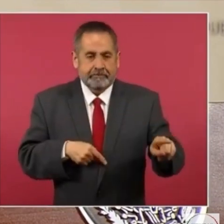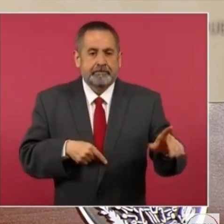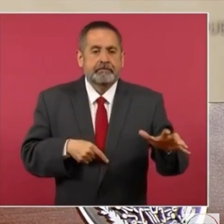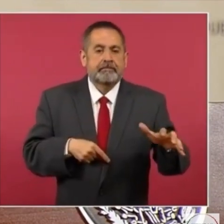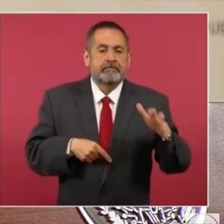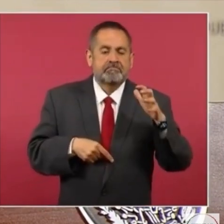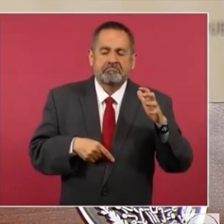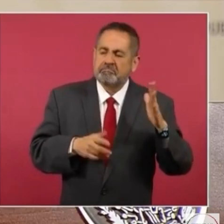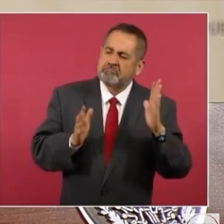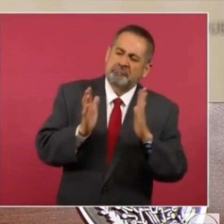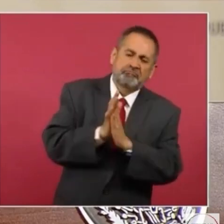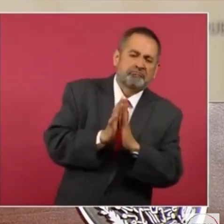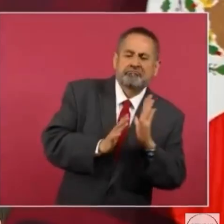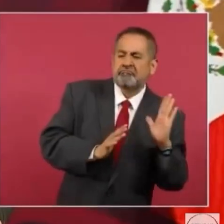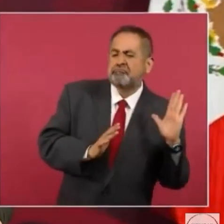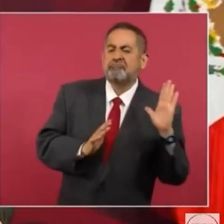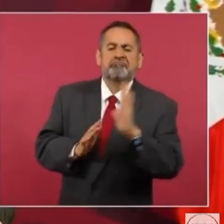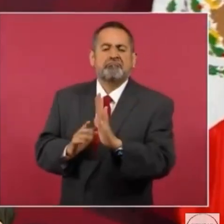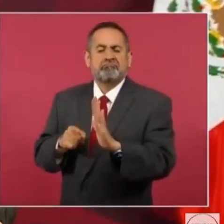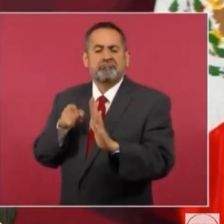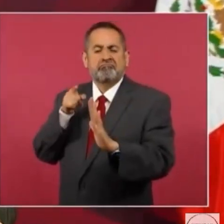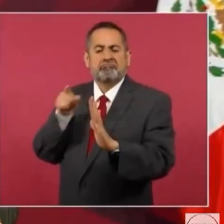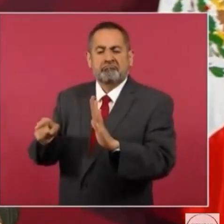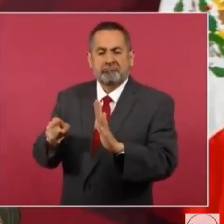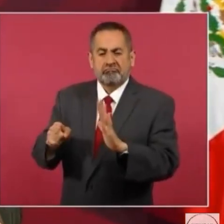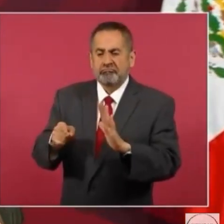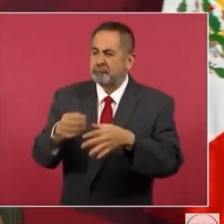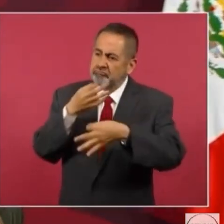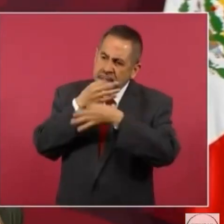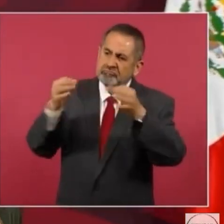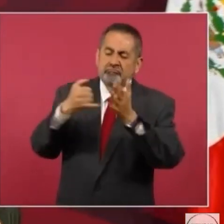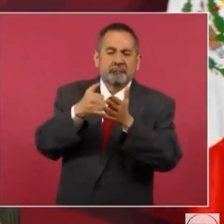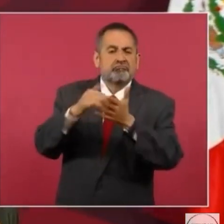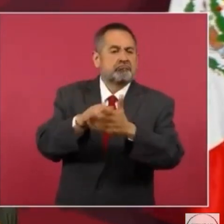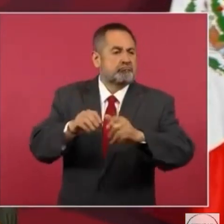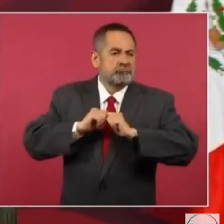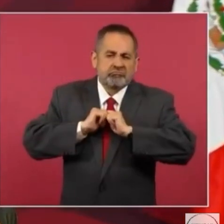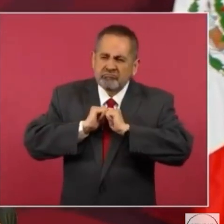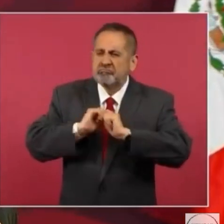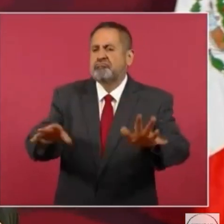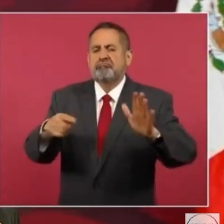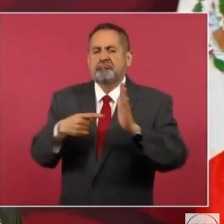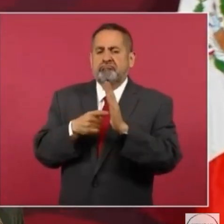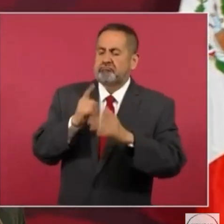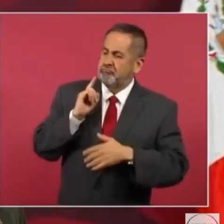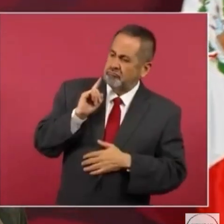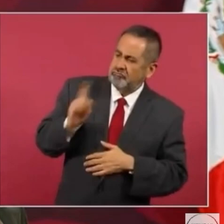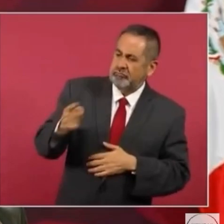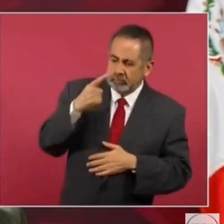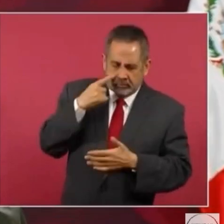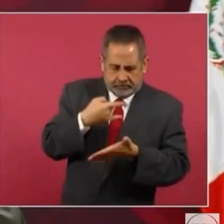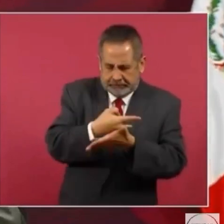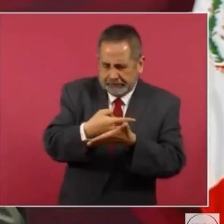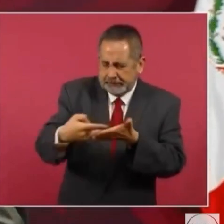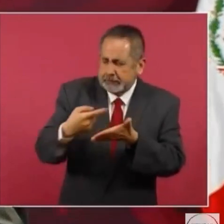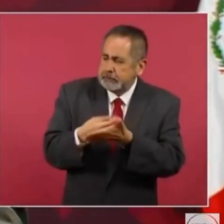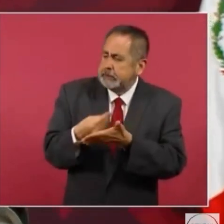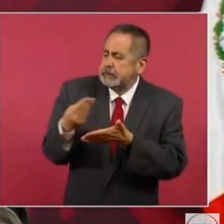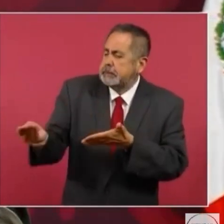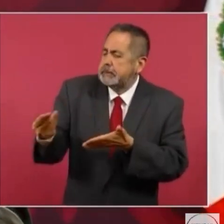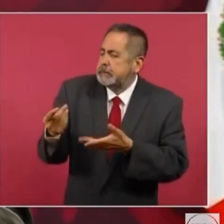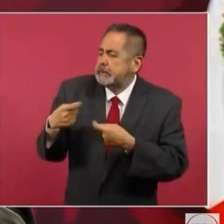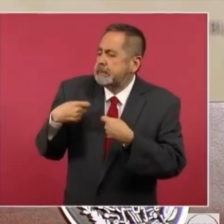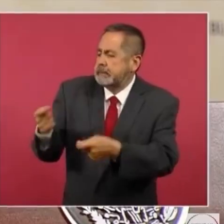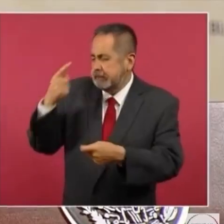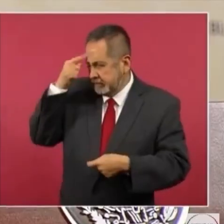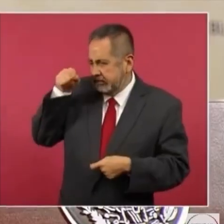le saca, le manda a publicar hasta los cheques,